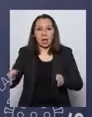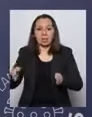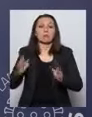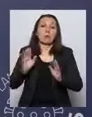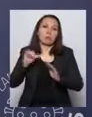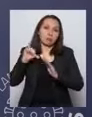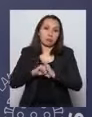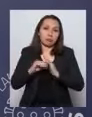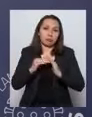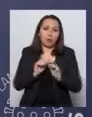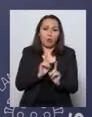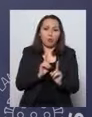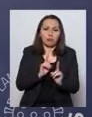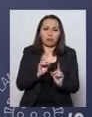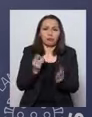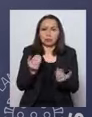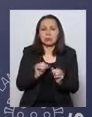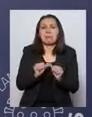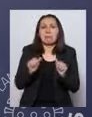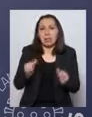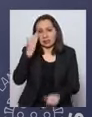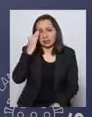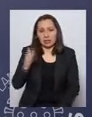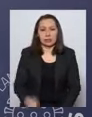guardar por entrena o no se justifica